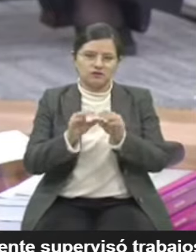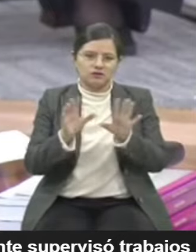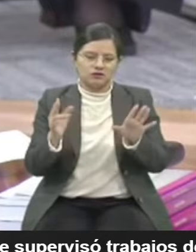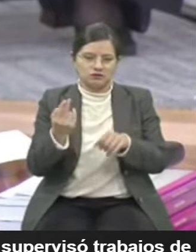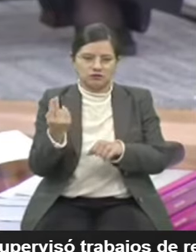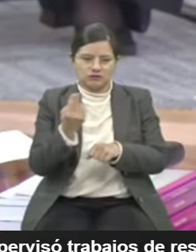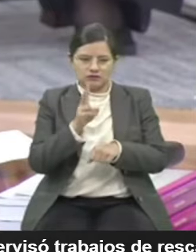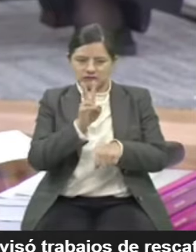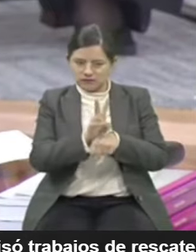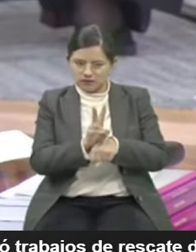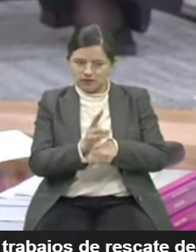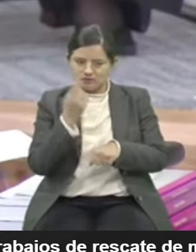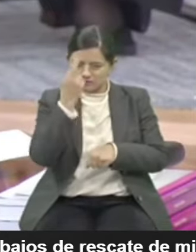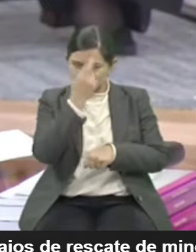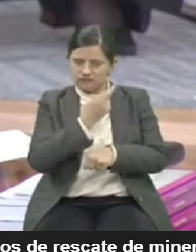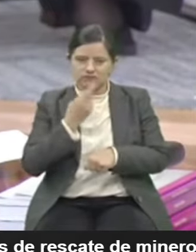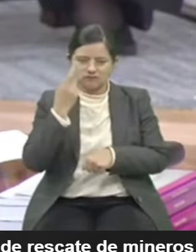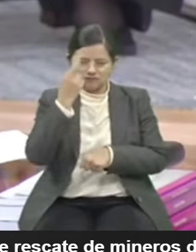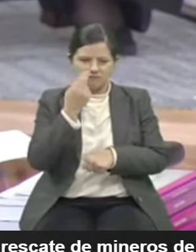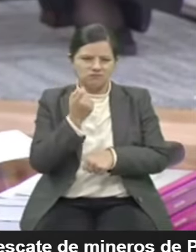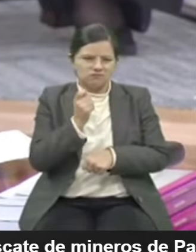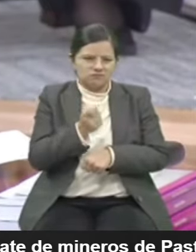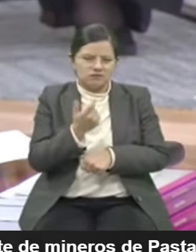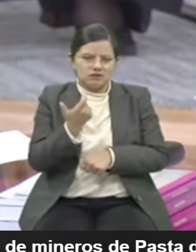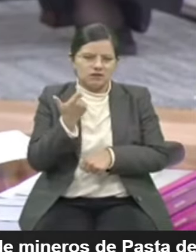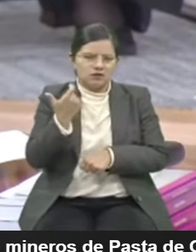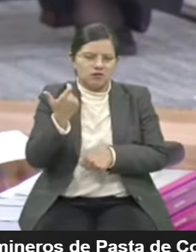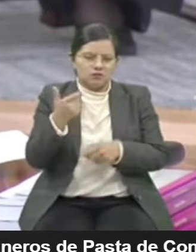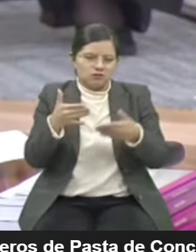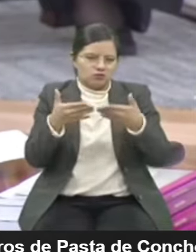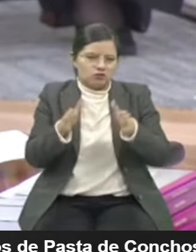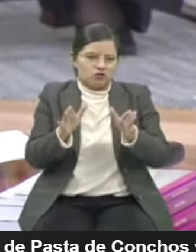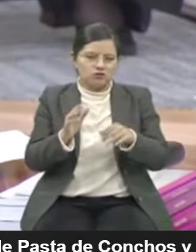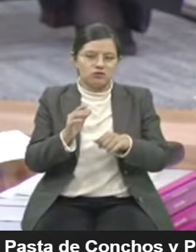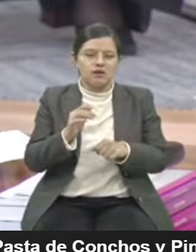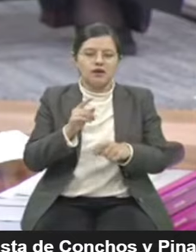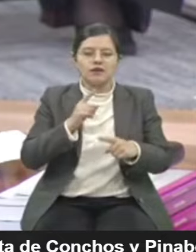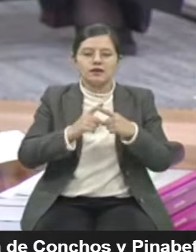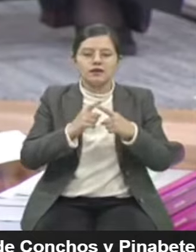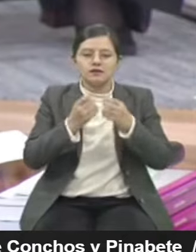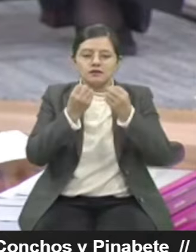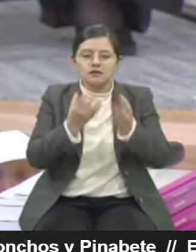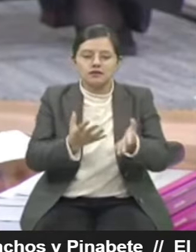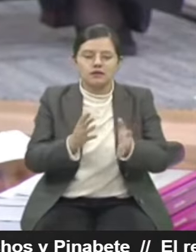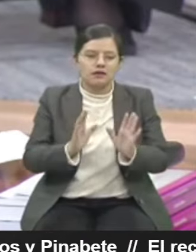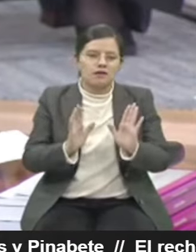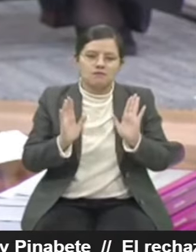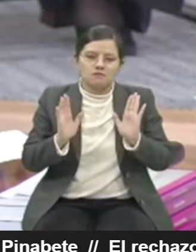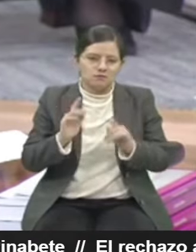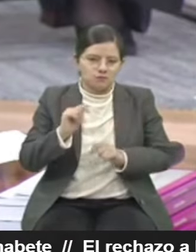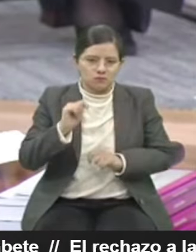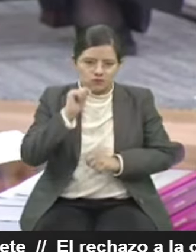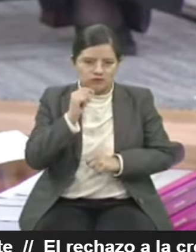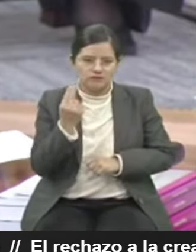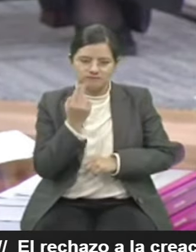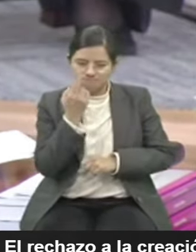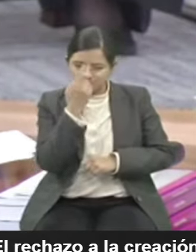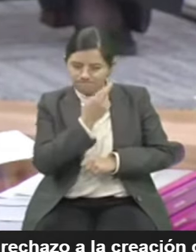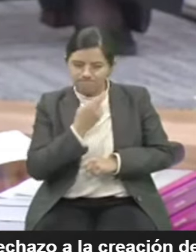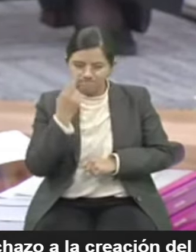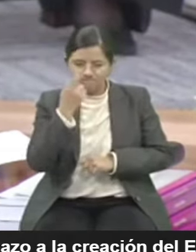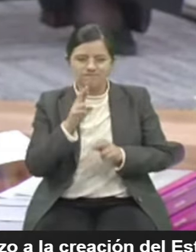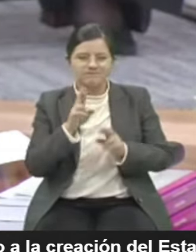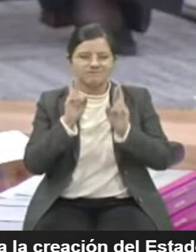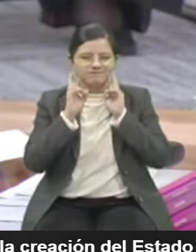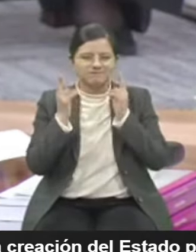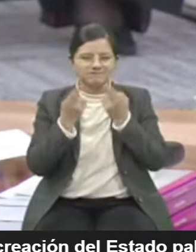fiscalizar los Son recursos públicos no importa dónde se den de quién sean tiene que haber una fiscalización y se planteaba en las sesiones